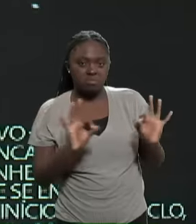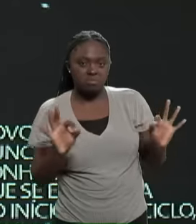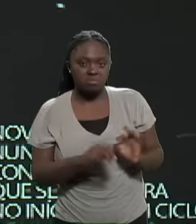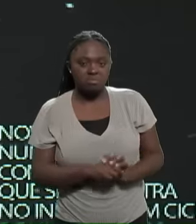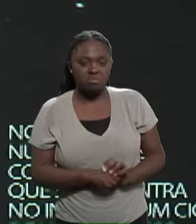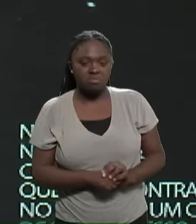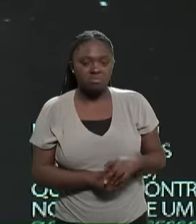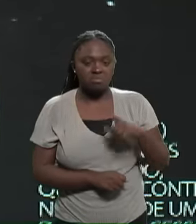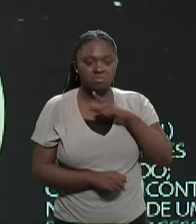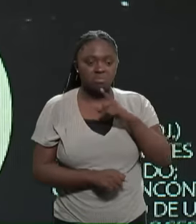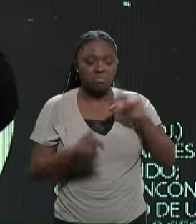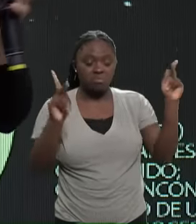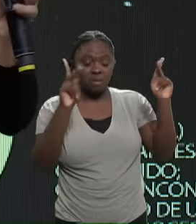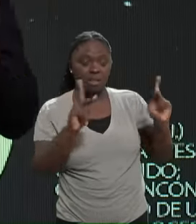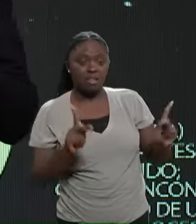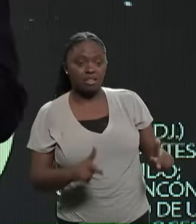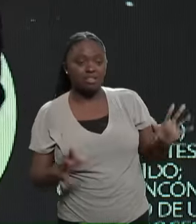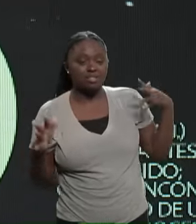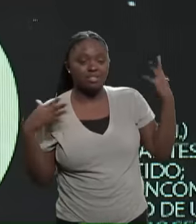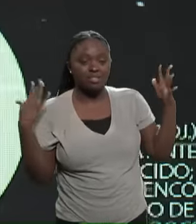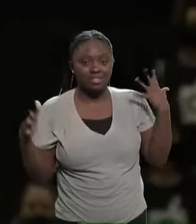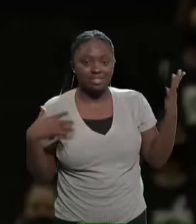cheio de paz y armonía.